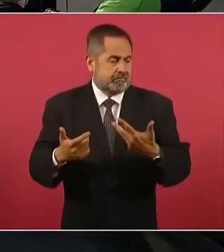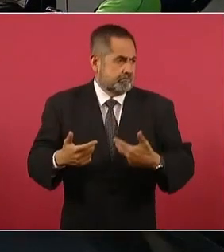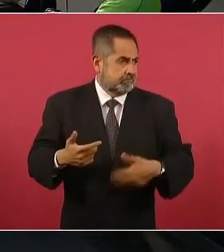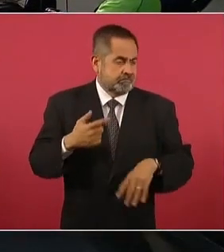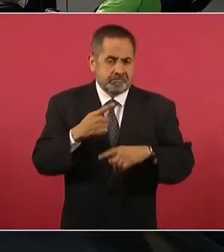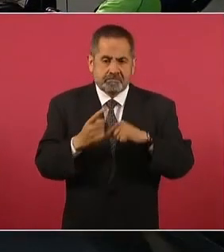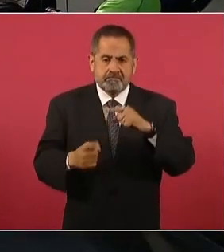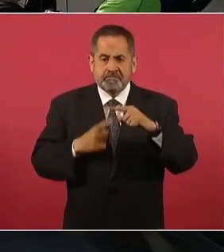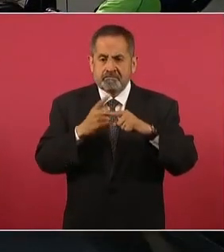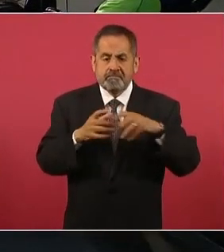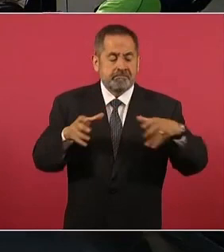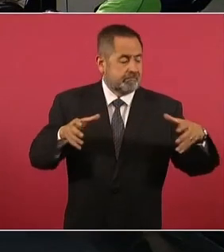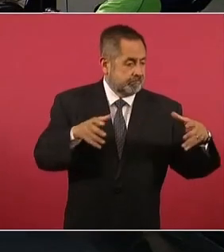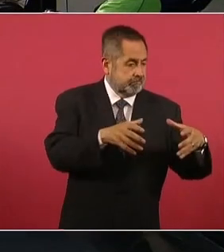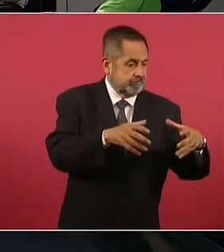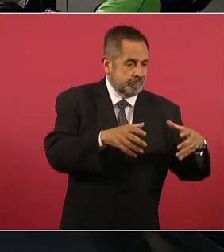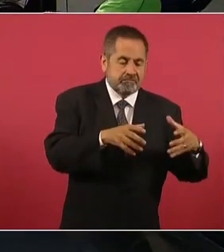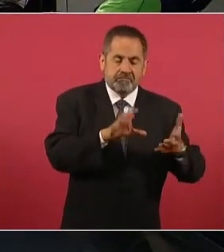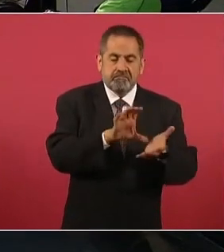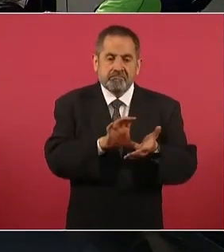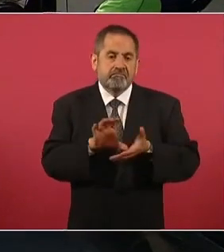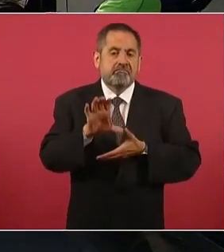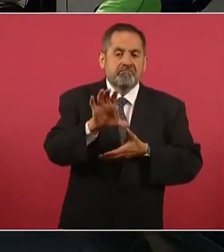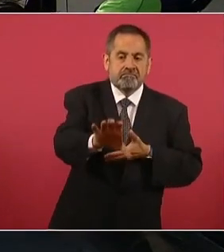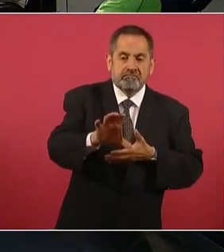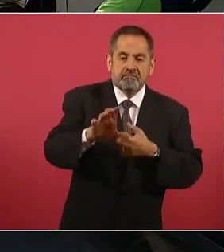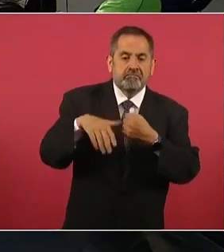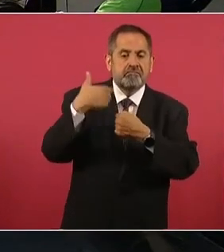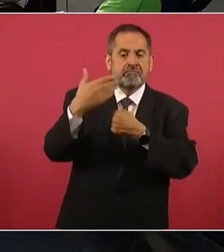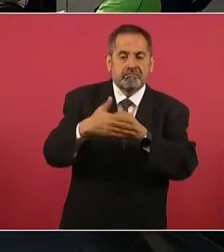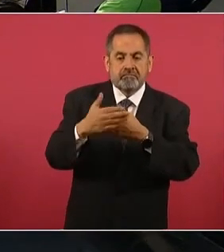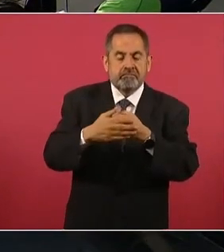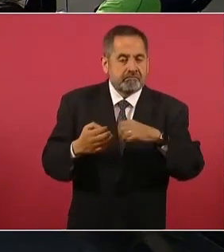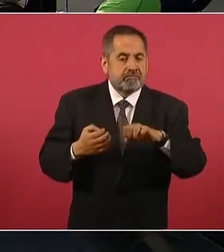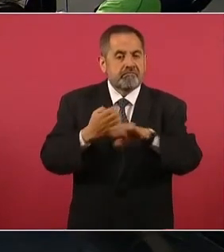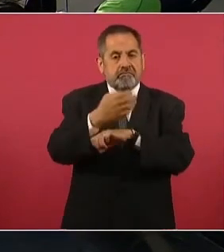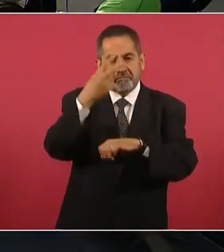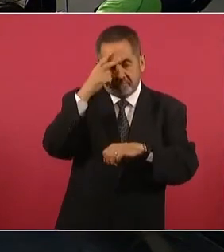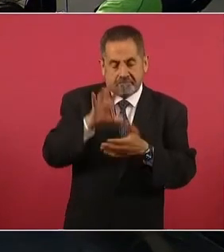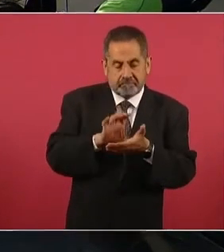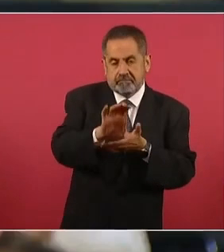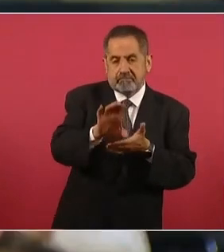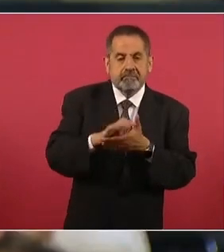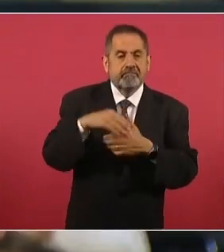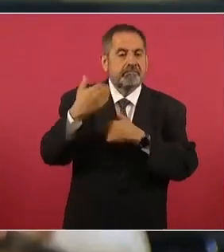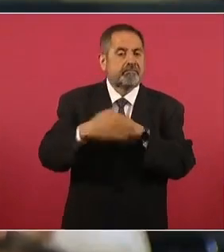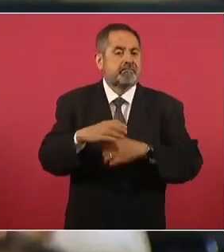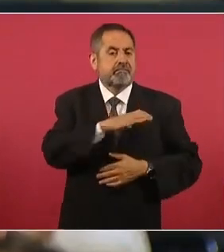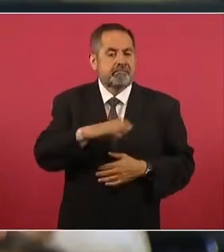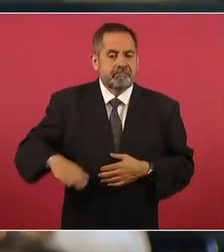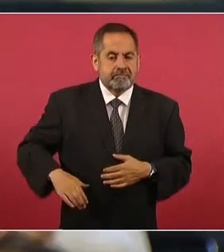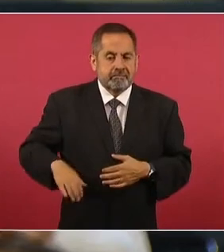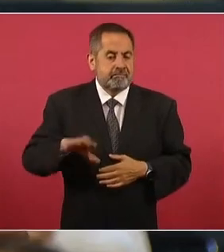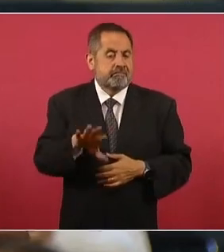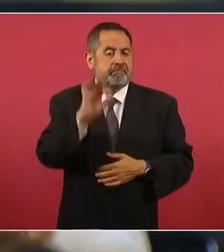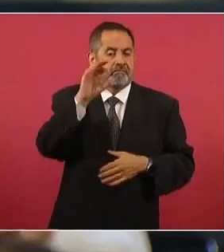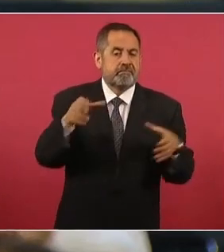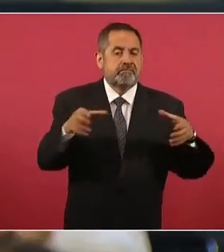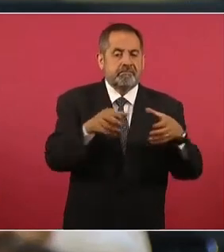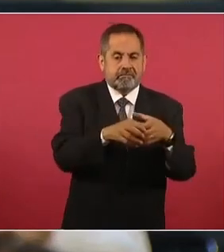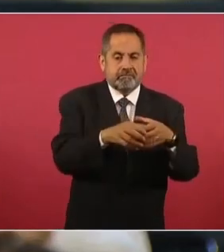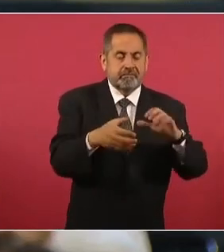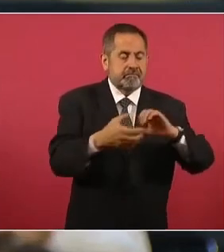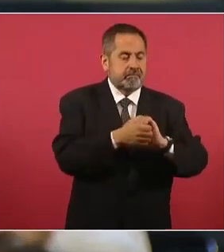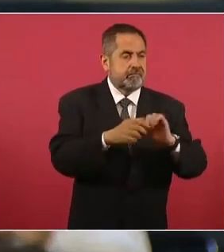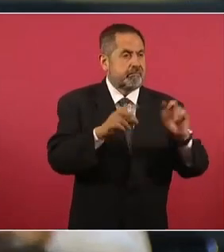suma que pretenden inyectar a la campaña estatal del Estado de México con el candidato de la coalición